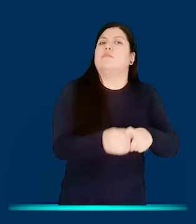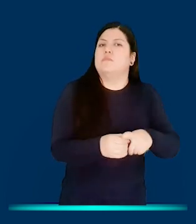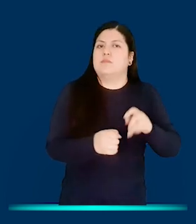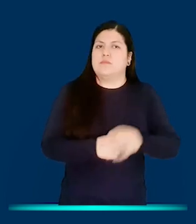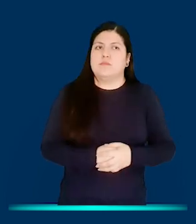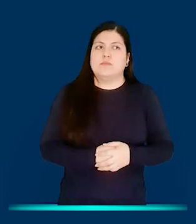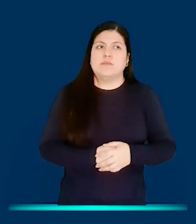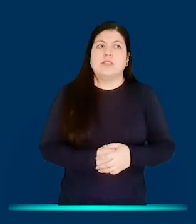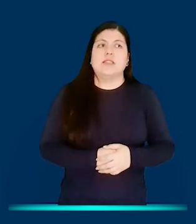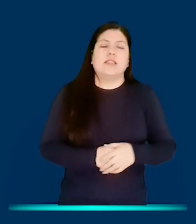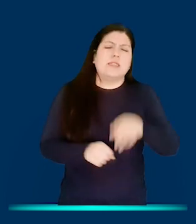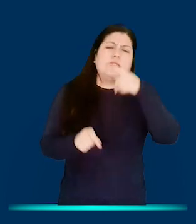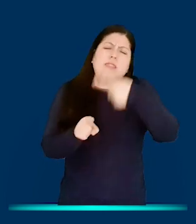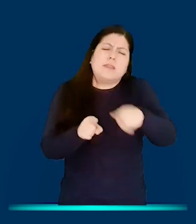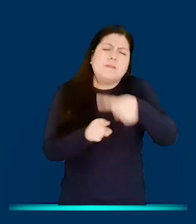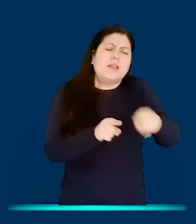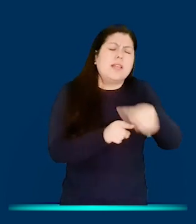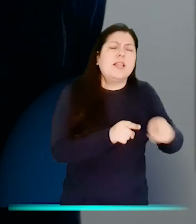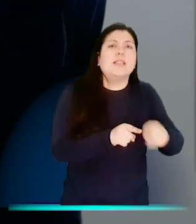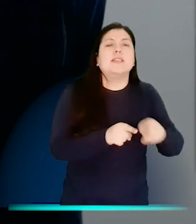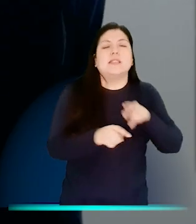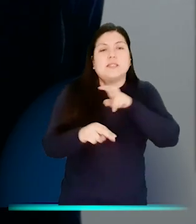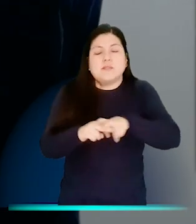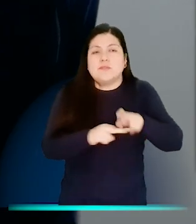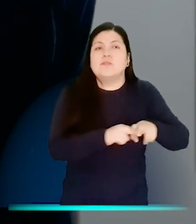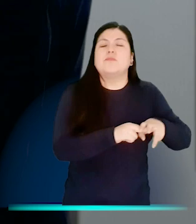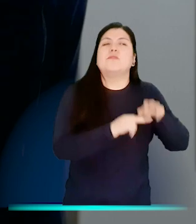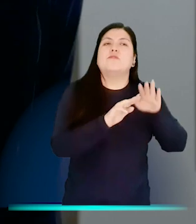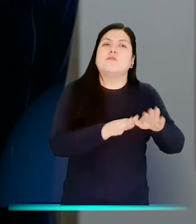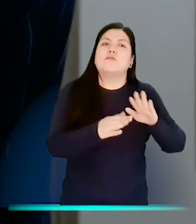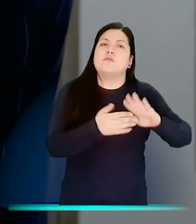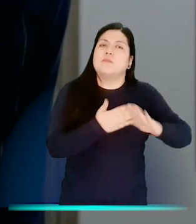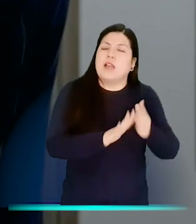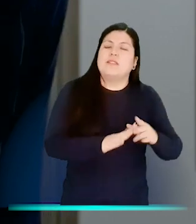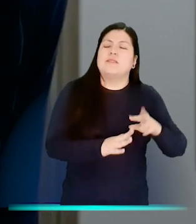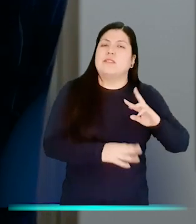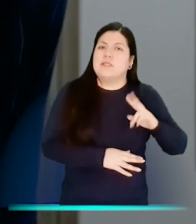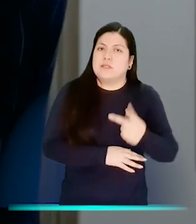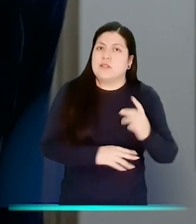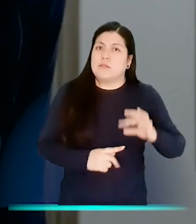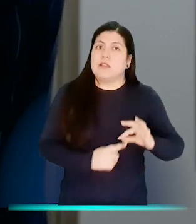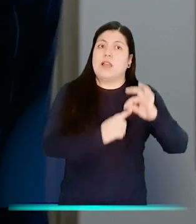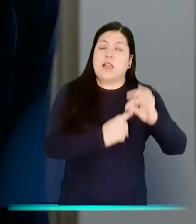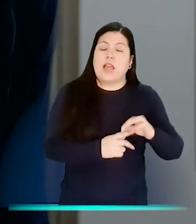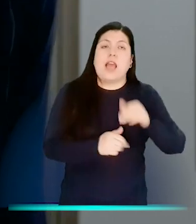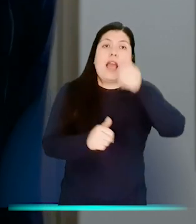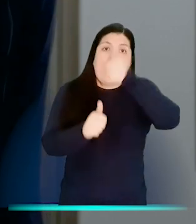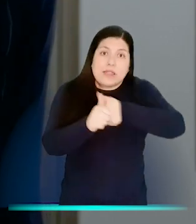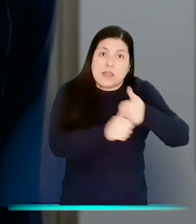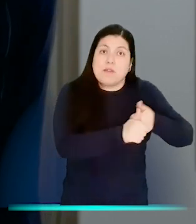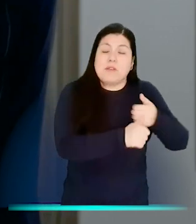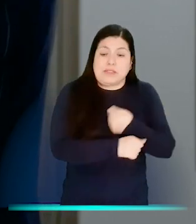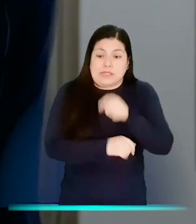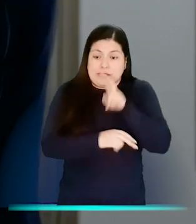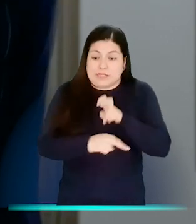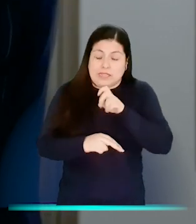en esas circunscripciones. Por ende, en las diferentes circunscripciones transitorias especiales de paz, tendremos en